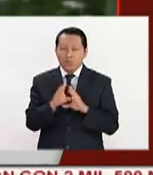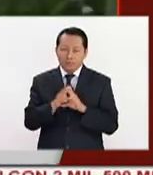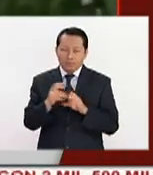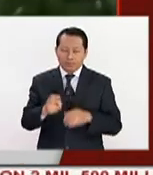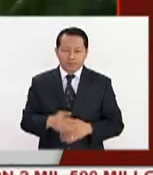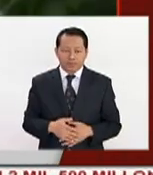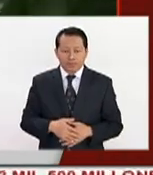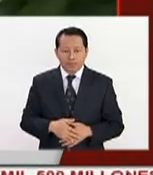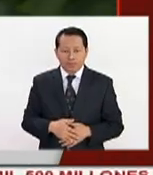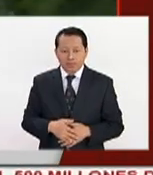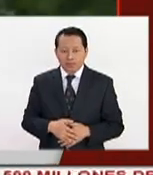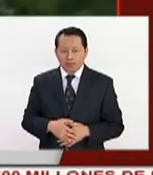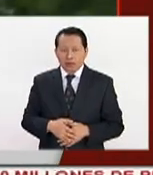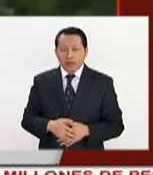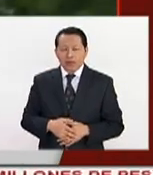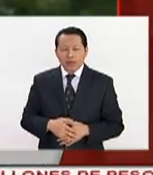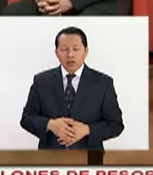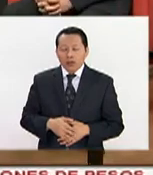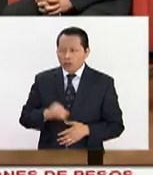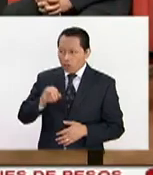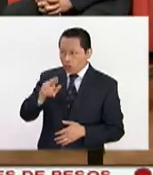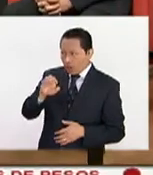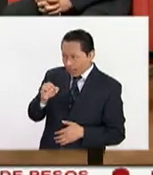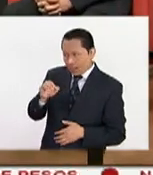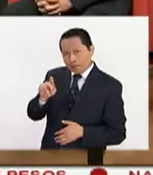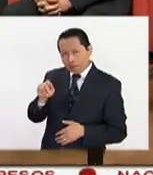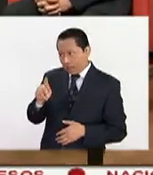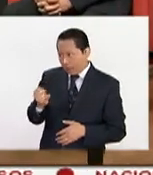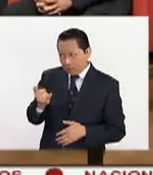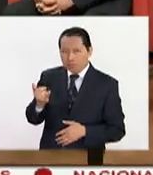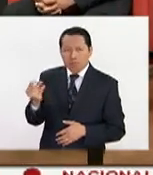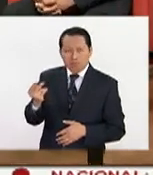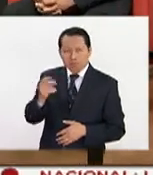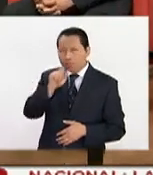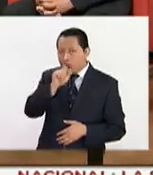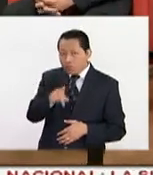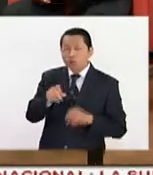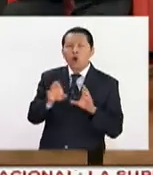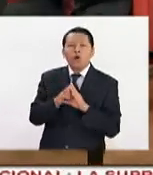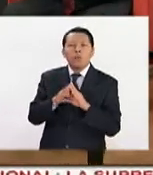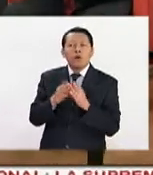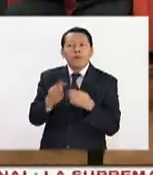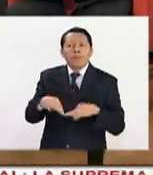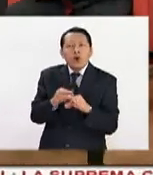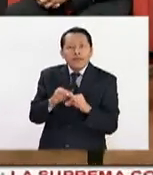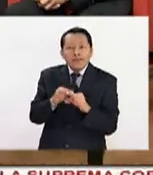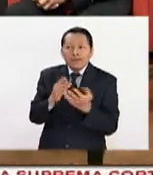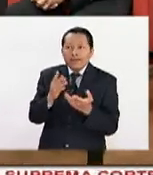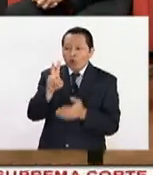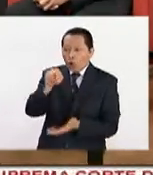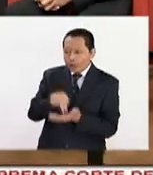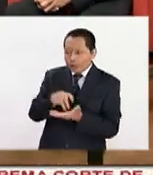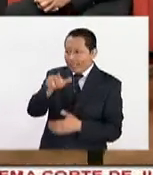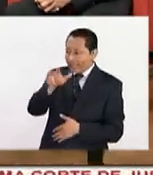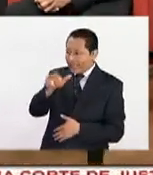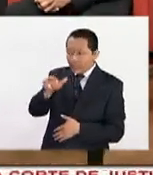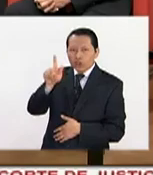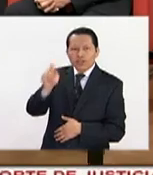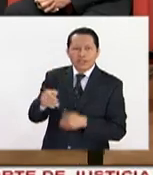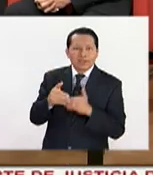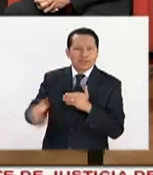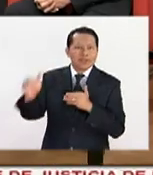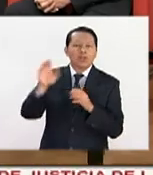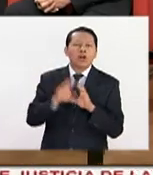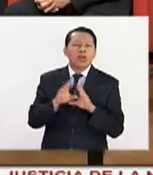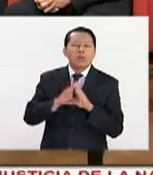momento. Y me parece que estamos viviendo, Jorge, Pati, un momento clave histórico, 2018, esta década, en el que